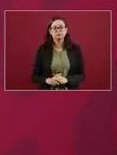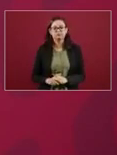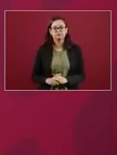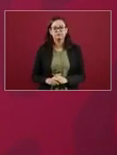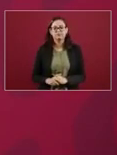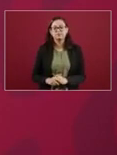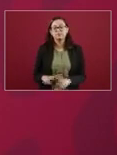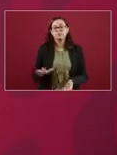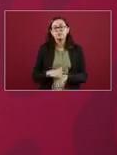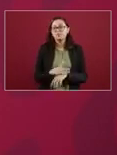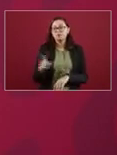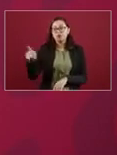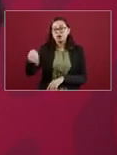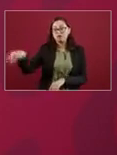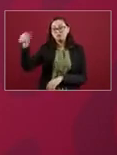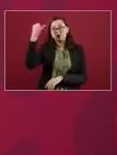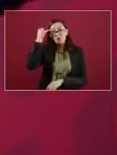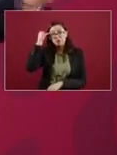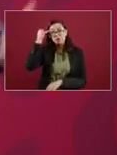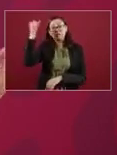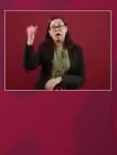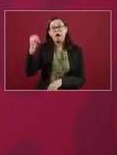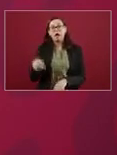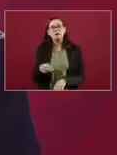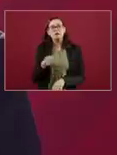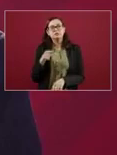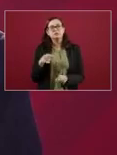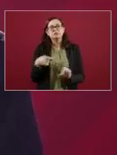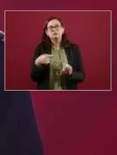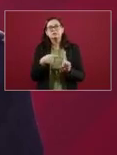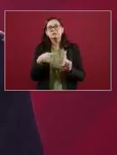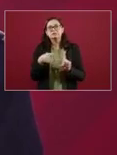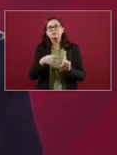la excusa de que me quiero reelegir.